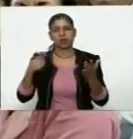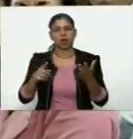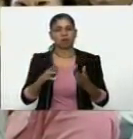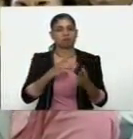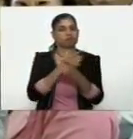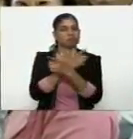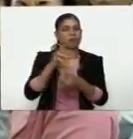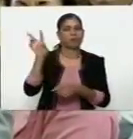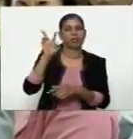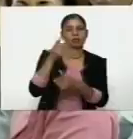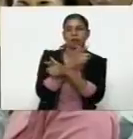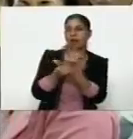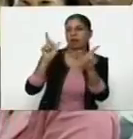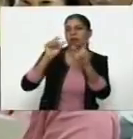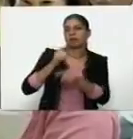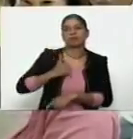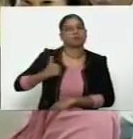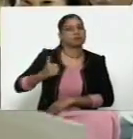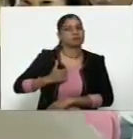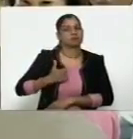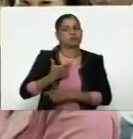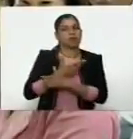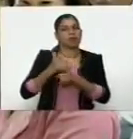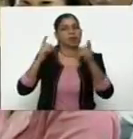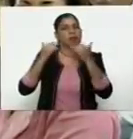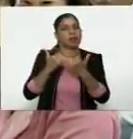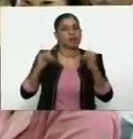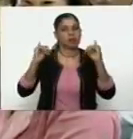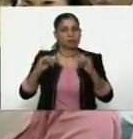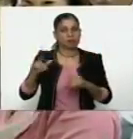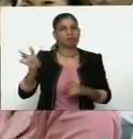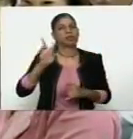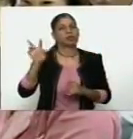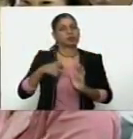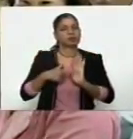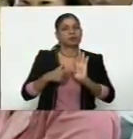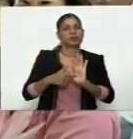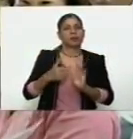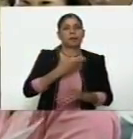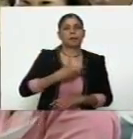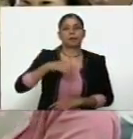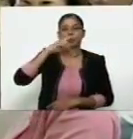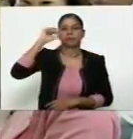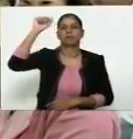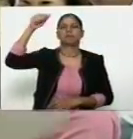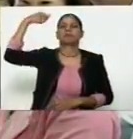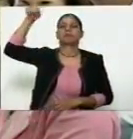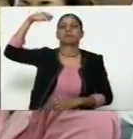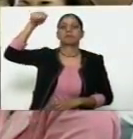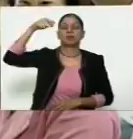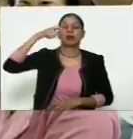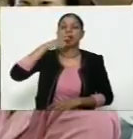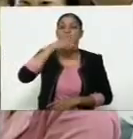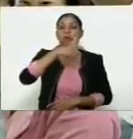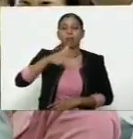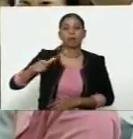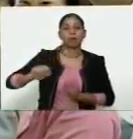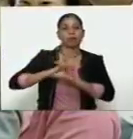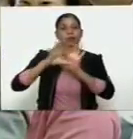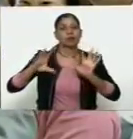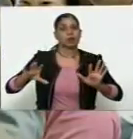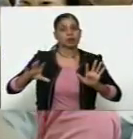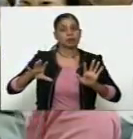soberano, emancipador, como el que se enarbola en Venezuela, de las manos de nuestro presidente Nicolás Maduro. Hoy nuestro pueblo claramente se